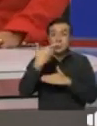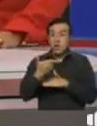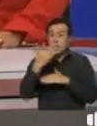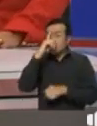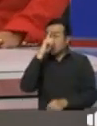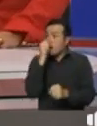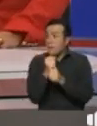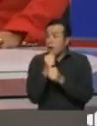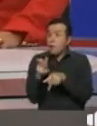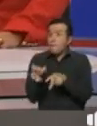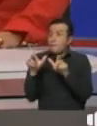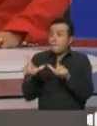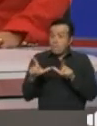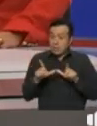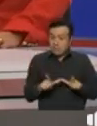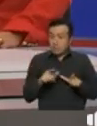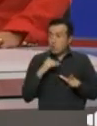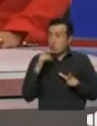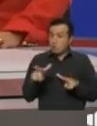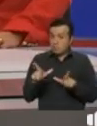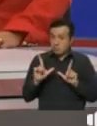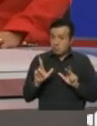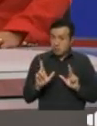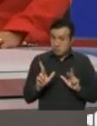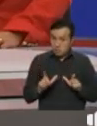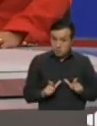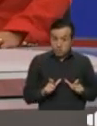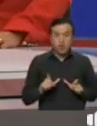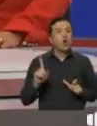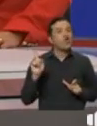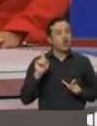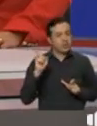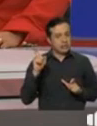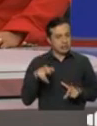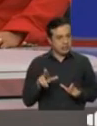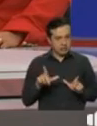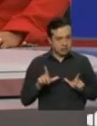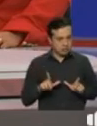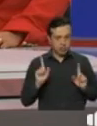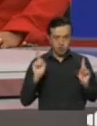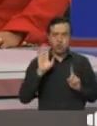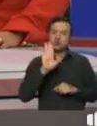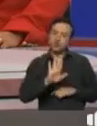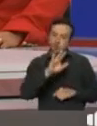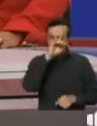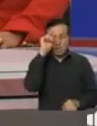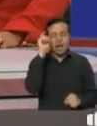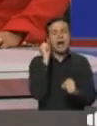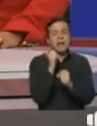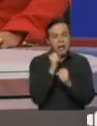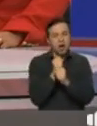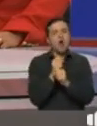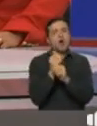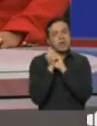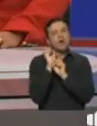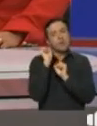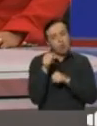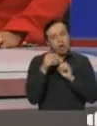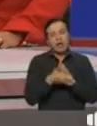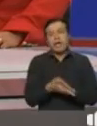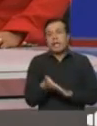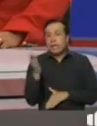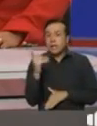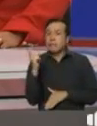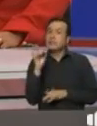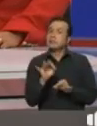tengan algún tipo de permiso o salvoconducto? No es necesario, pues están cumpliendo con sus actividades laborales, pero